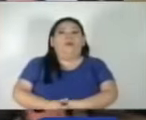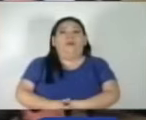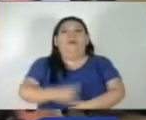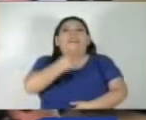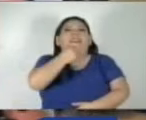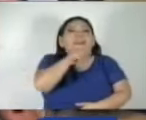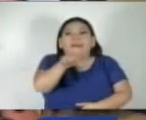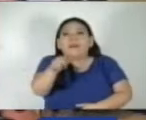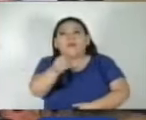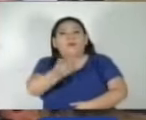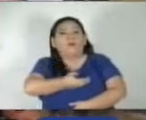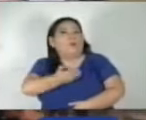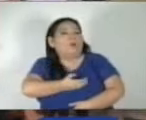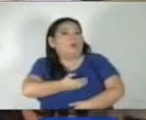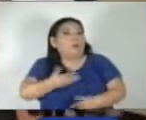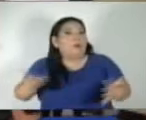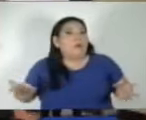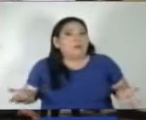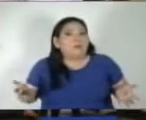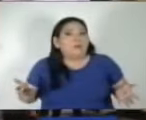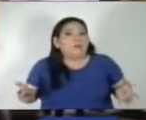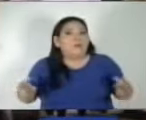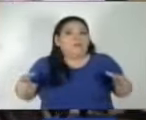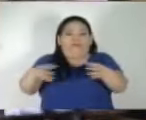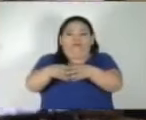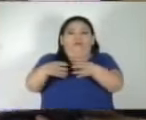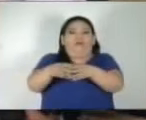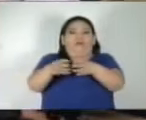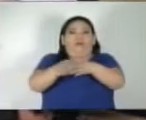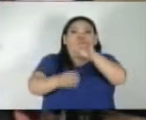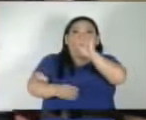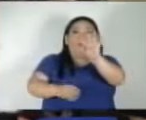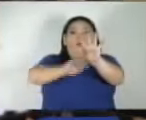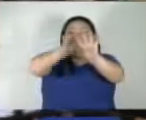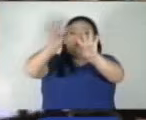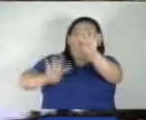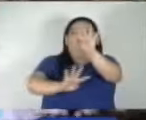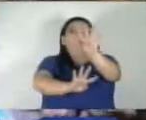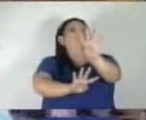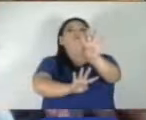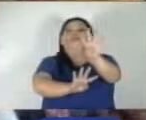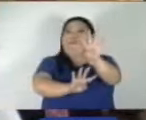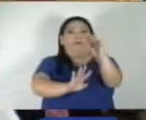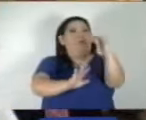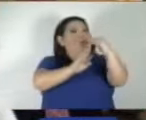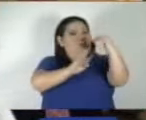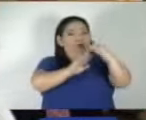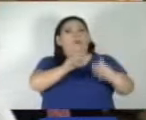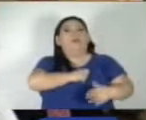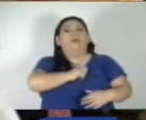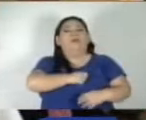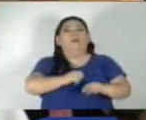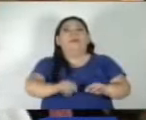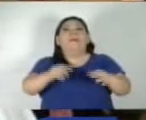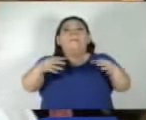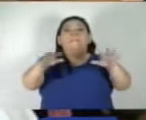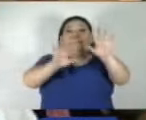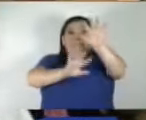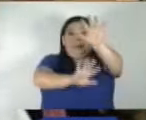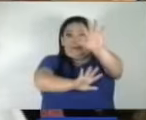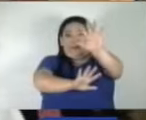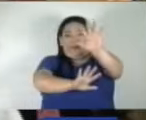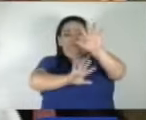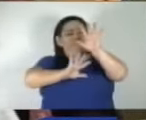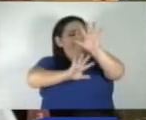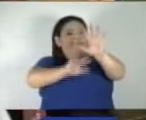Porque si de buscar responsabilidades se trata, tan responsables somos los propietarios como lo son los suplentes. Los